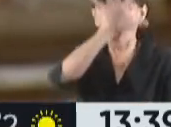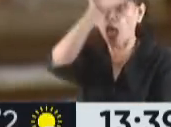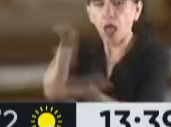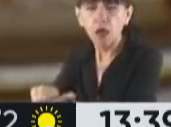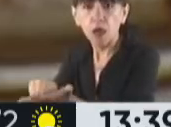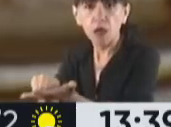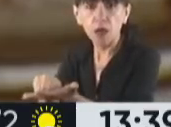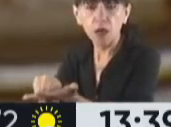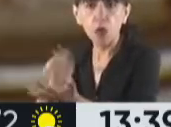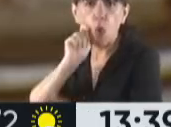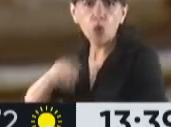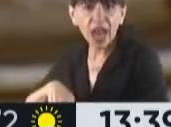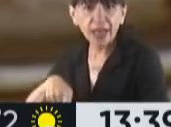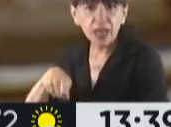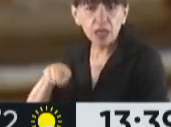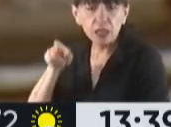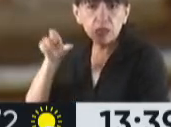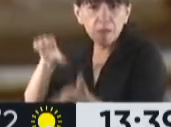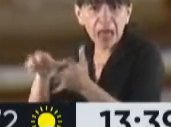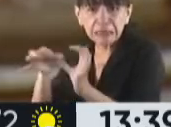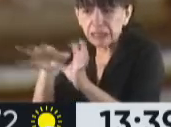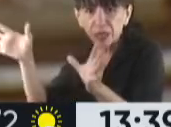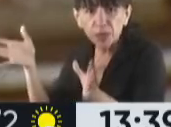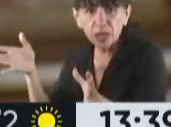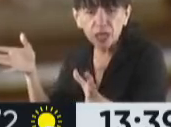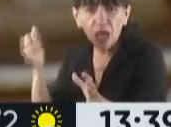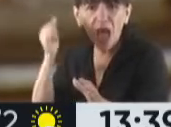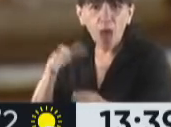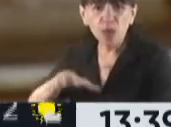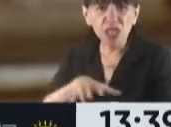soberano. Tanques atravesaron la frontera,